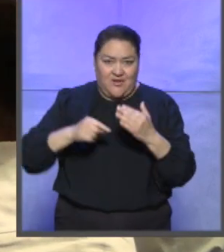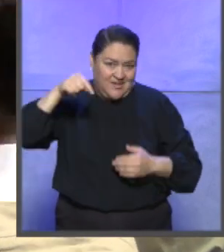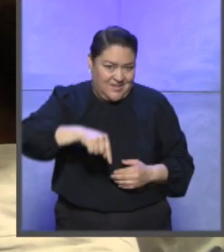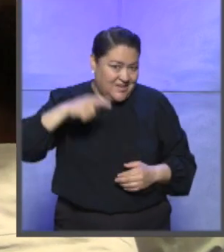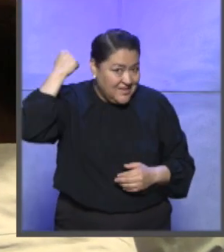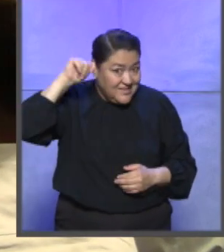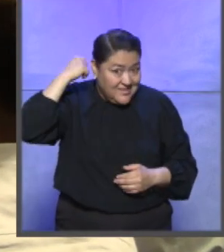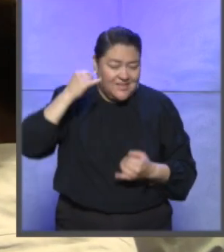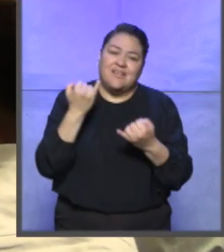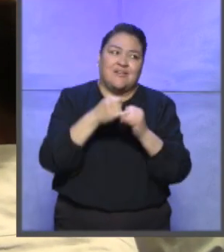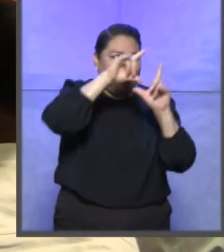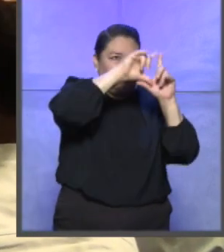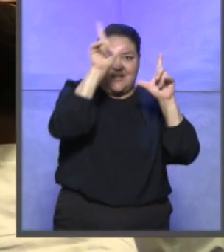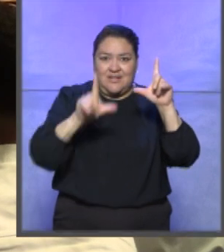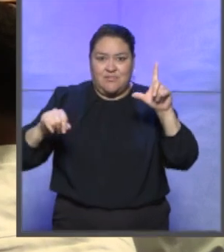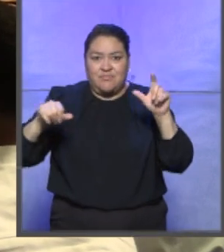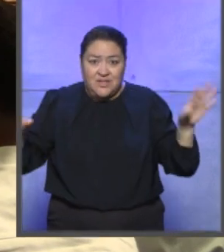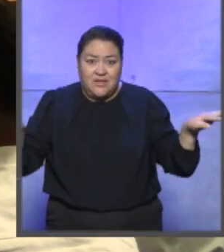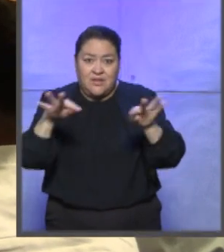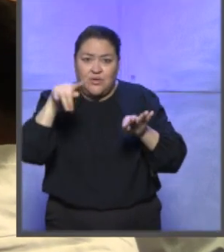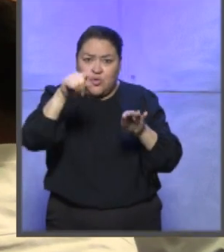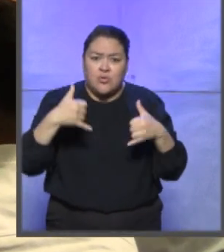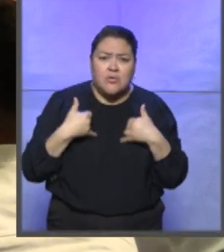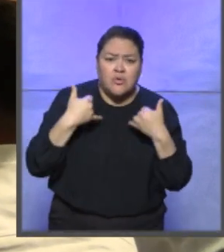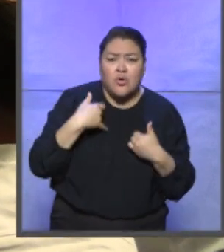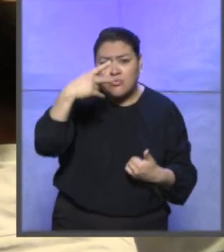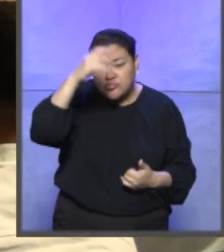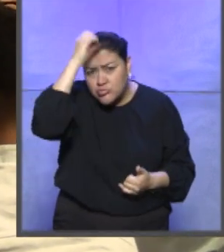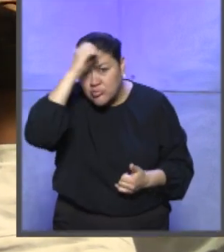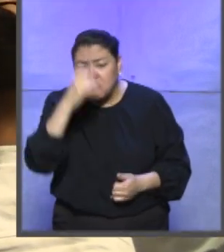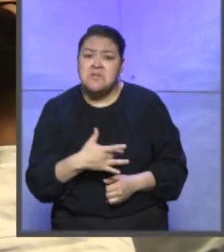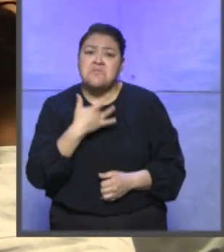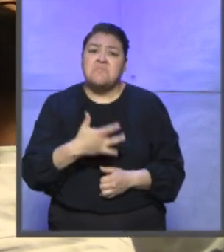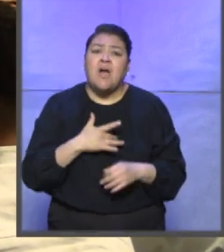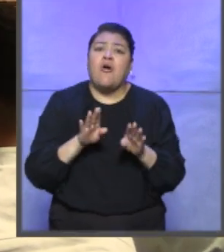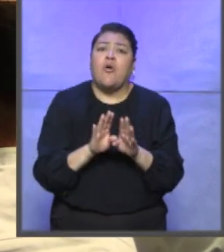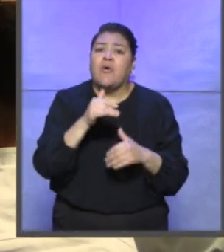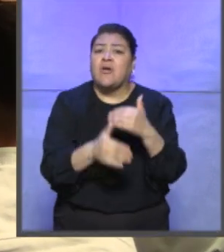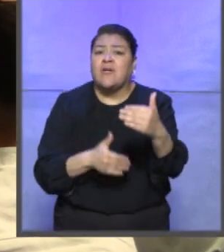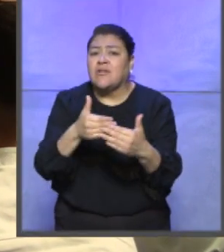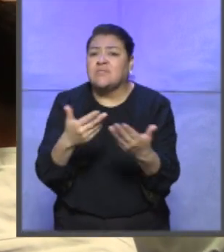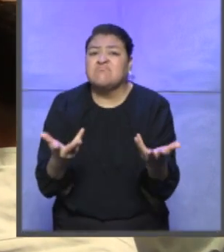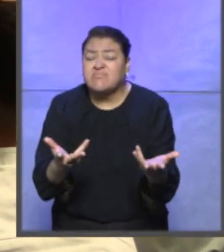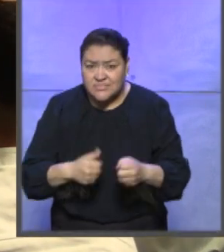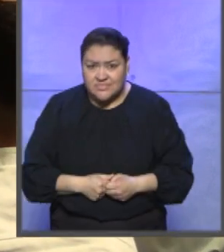en Tabasco, que por supuesto en todo el país lo están escuchando ustedes, para saber cómo, qué piensan, qué opinan y cómo van a ver estos temas.